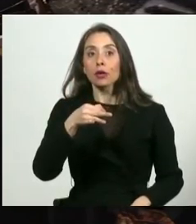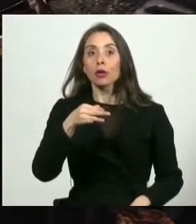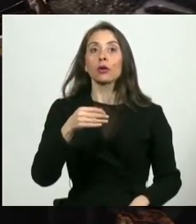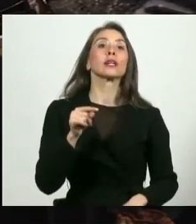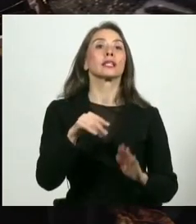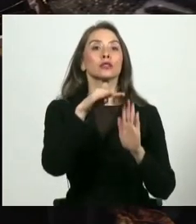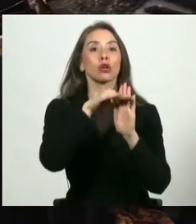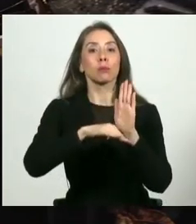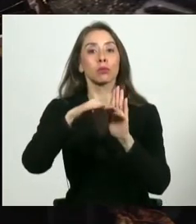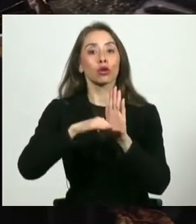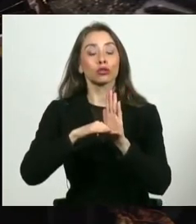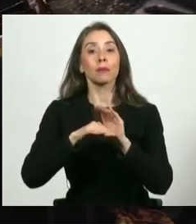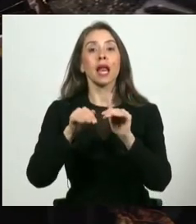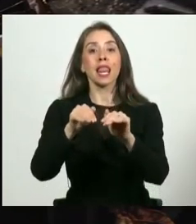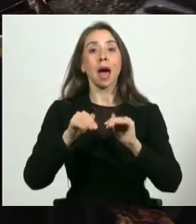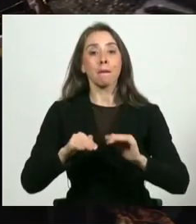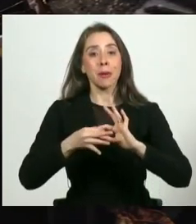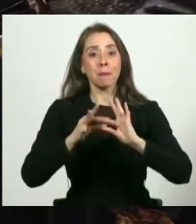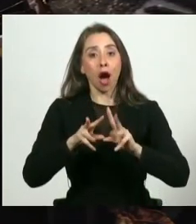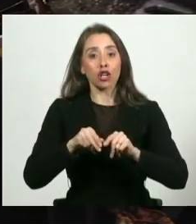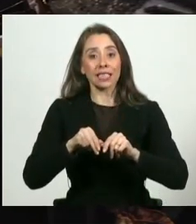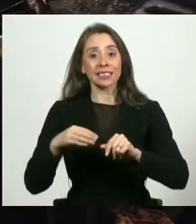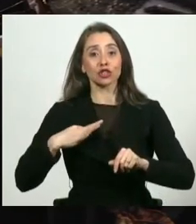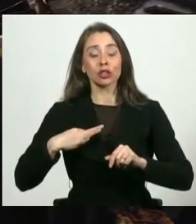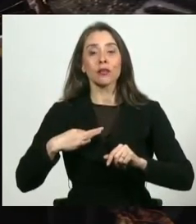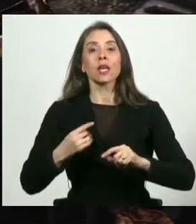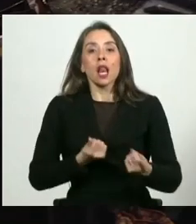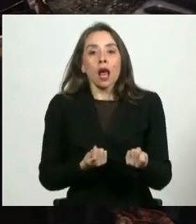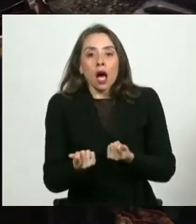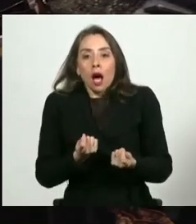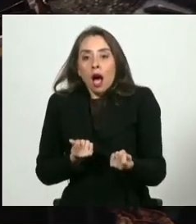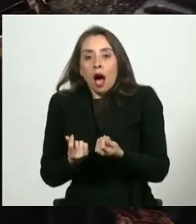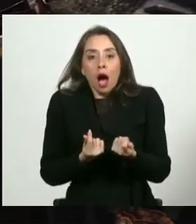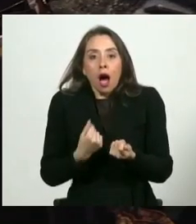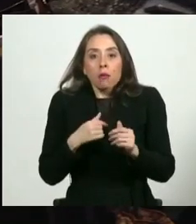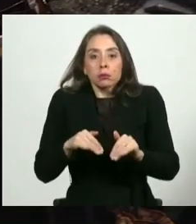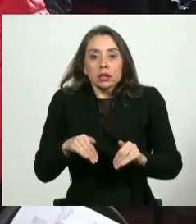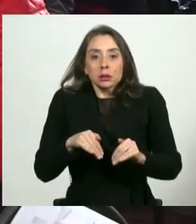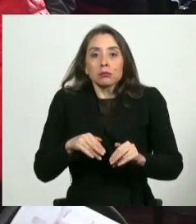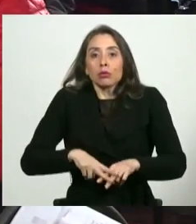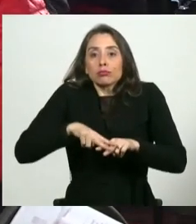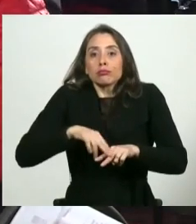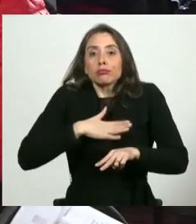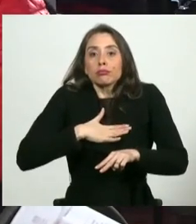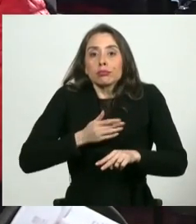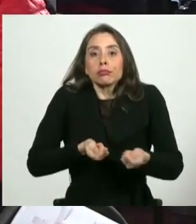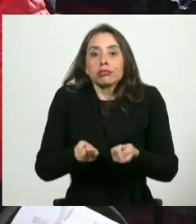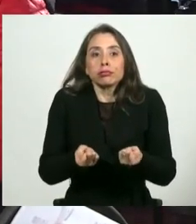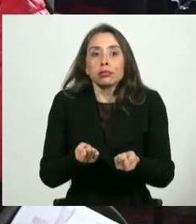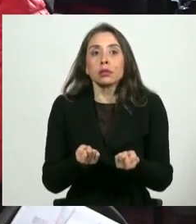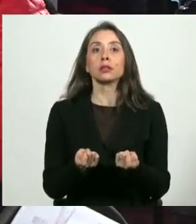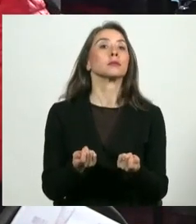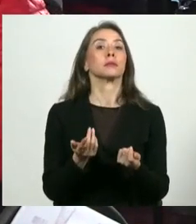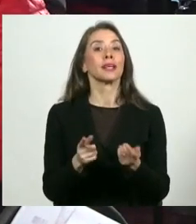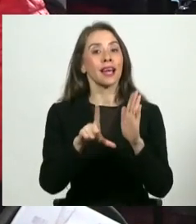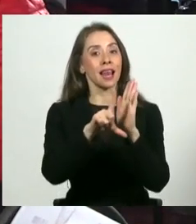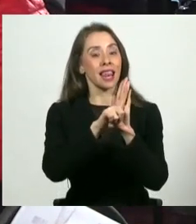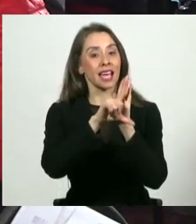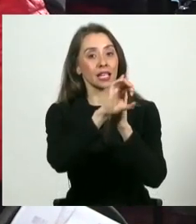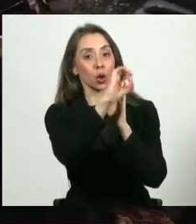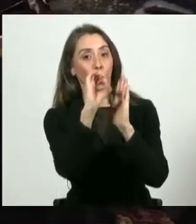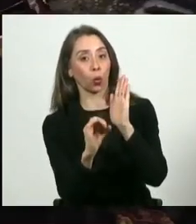sustentan bajo la autogestión de las mismas organizaciones civiles, ¿ya? Por tanto, hoy día efectivamente la ley de cuotas